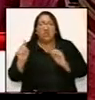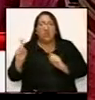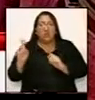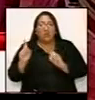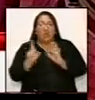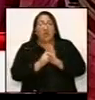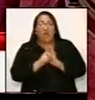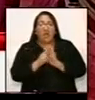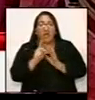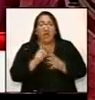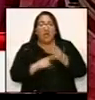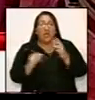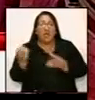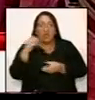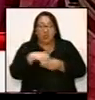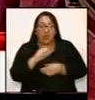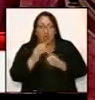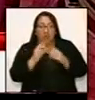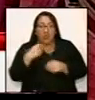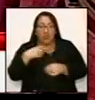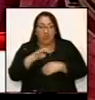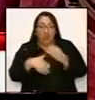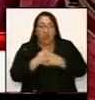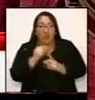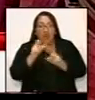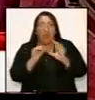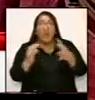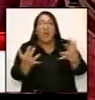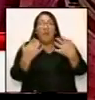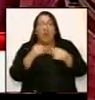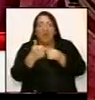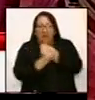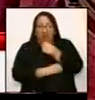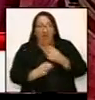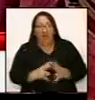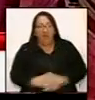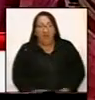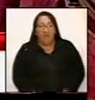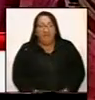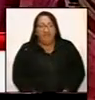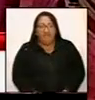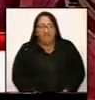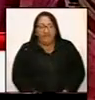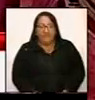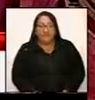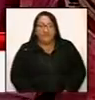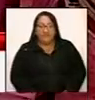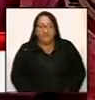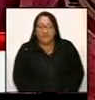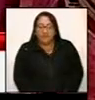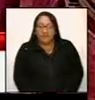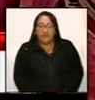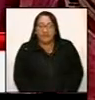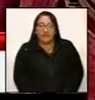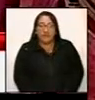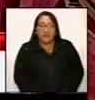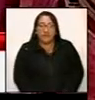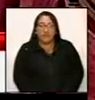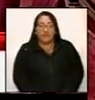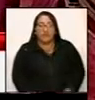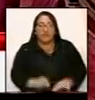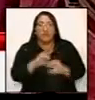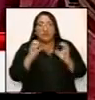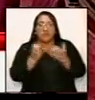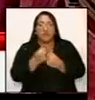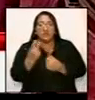Ley de Reinserción Económica y Social para el Migrante Retornado. Para conocimiento. El Pleno del Congreso,